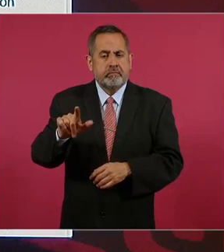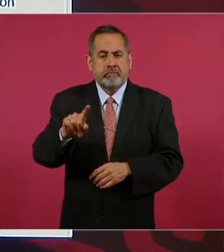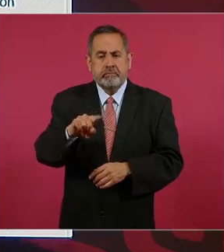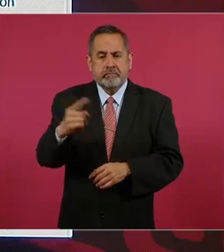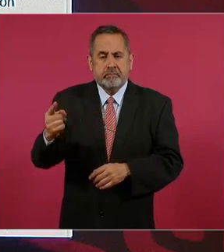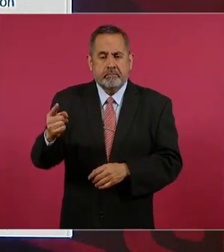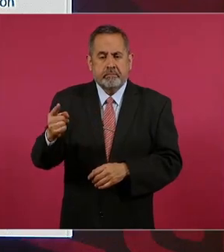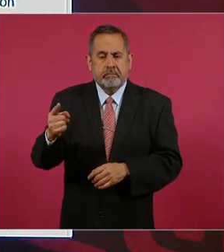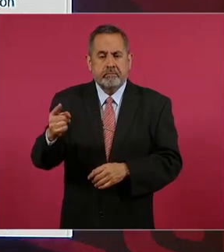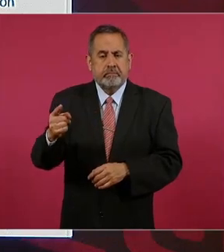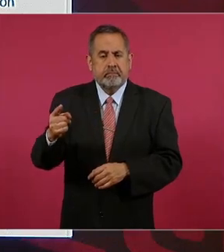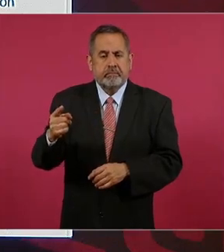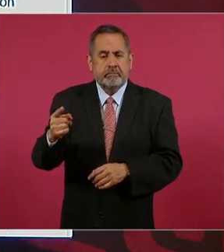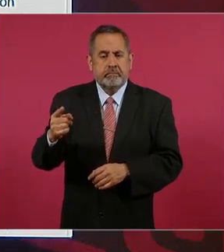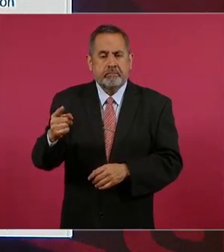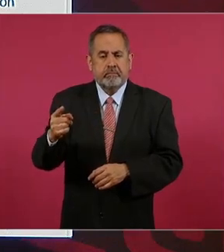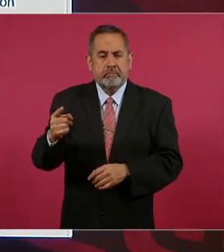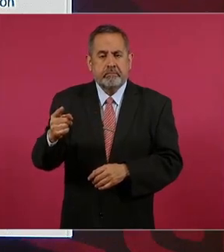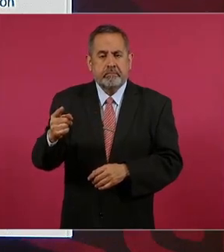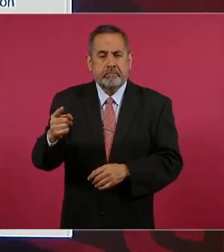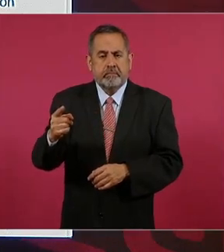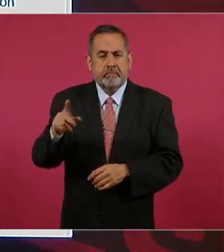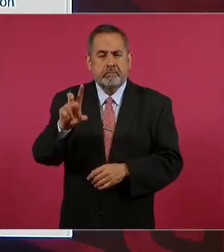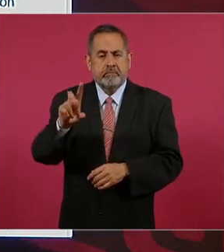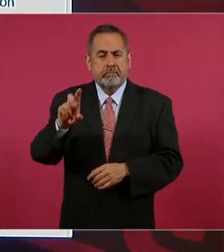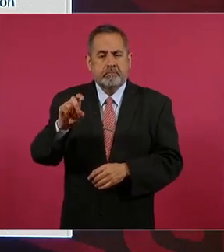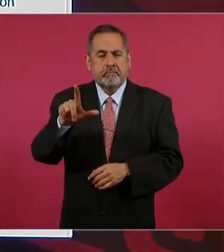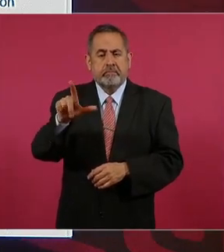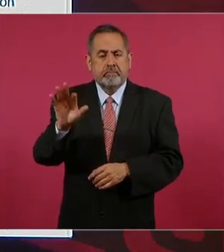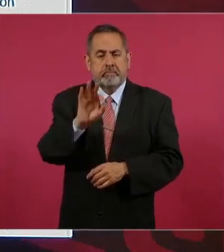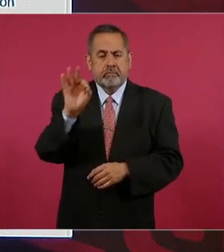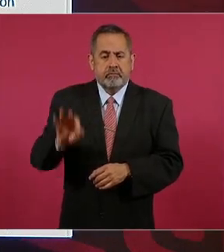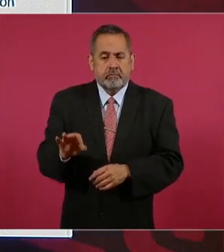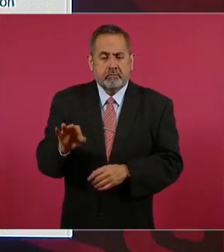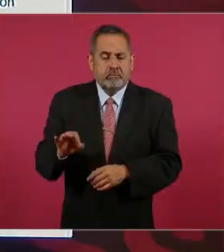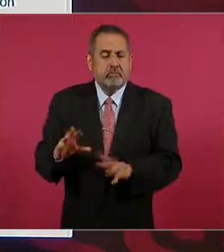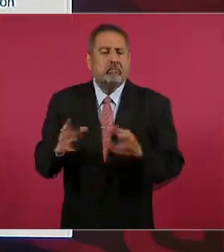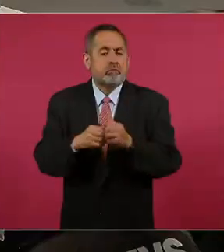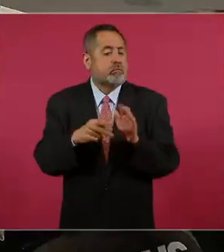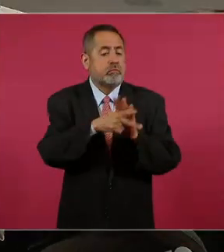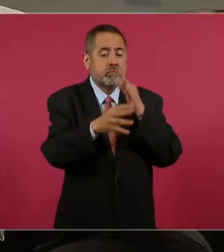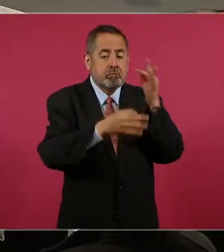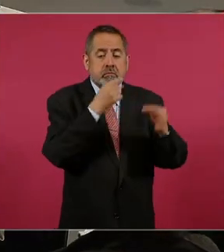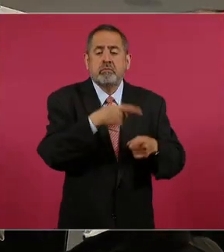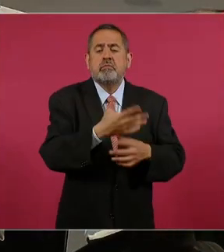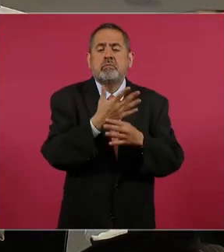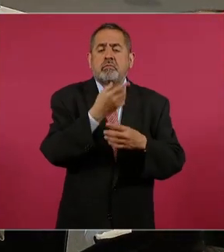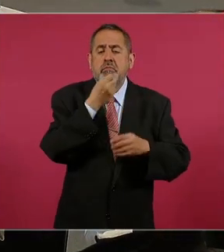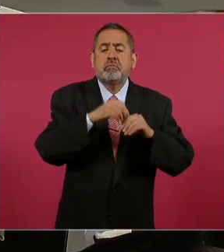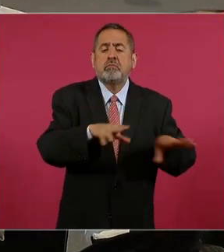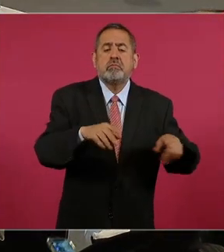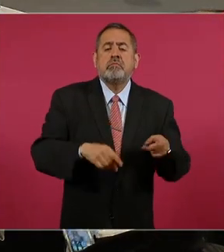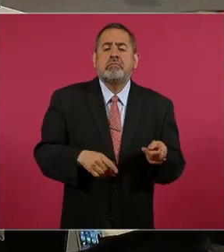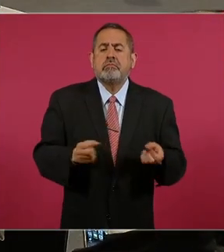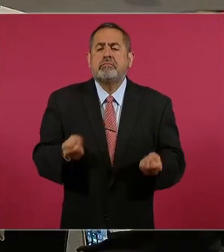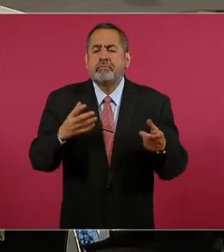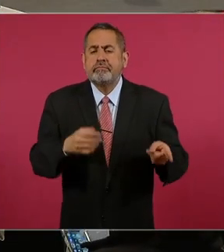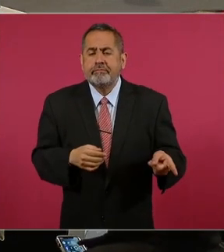37 por ciento. 37 por ciento. ¿Cuánto dice el Reforma? 70 por ciento.